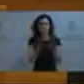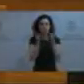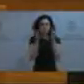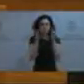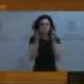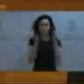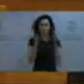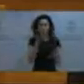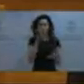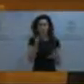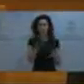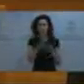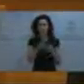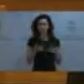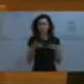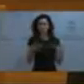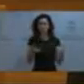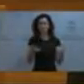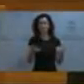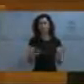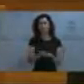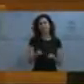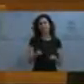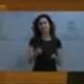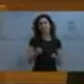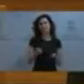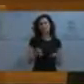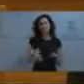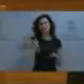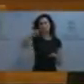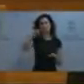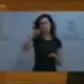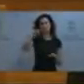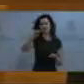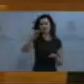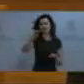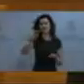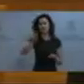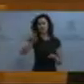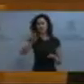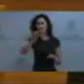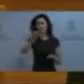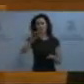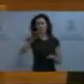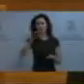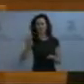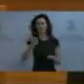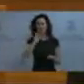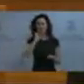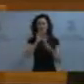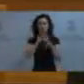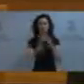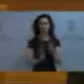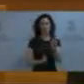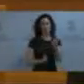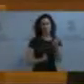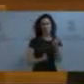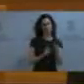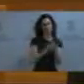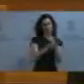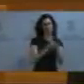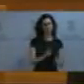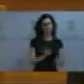la expresión, de lo del Pico Riello o lo de tal, dígame usted a mí una sola reclamación a usted o a